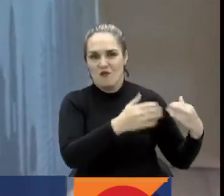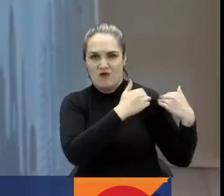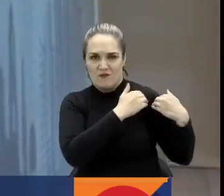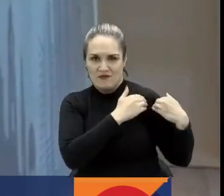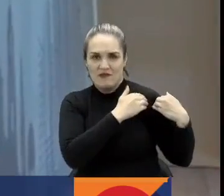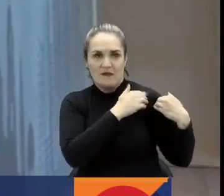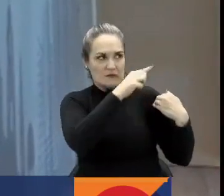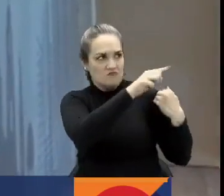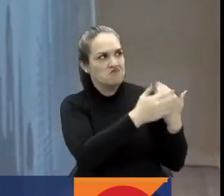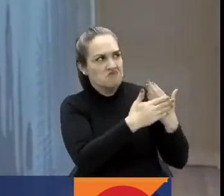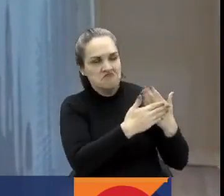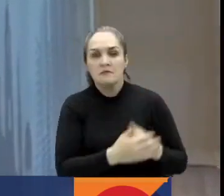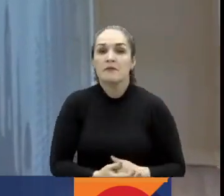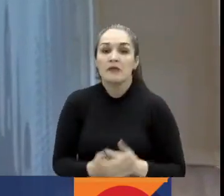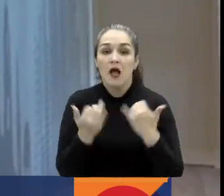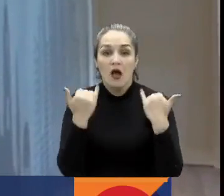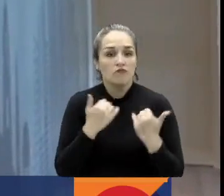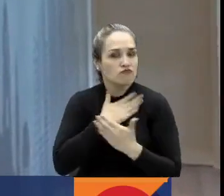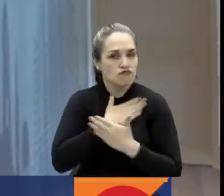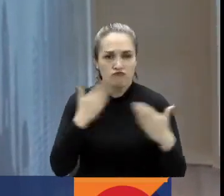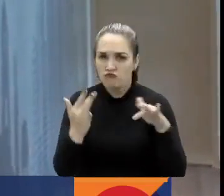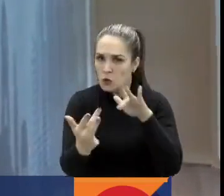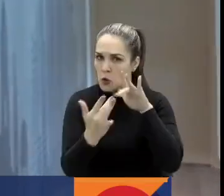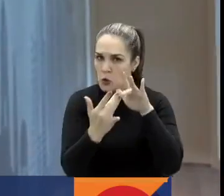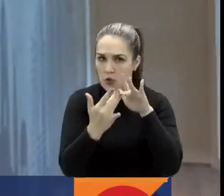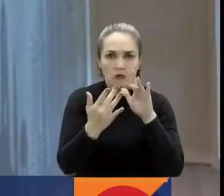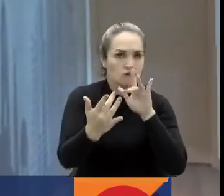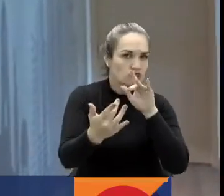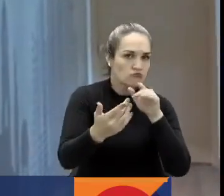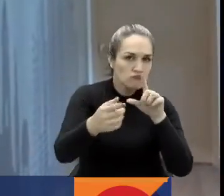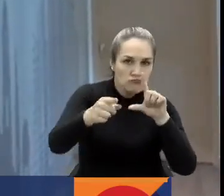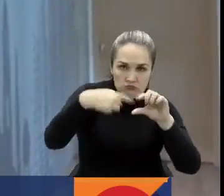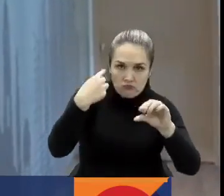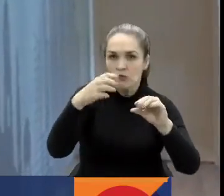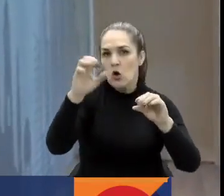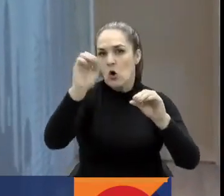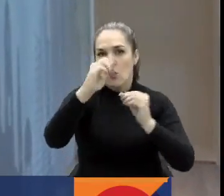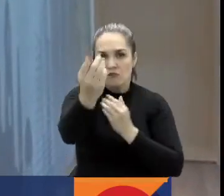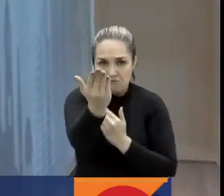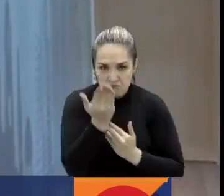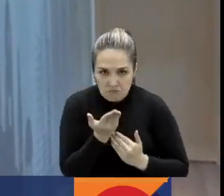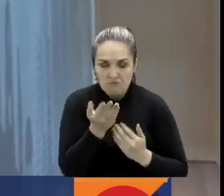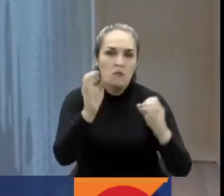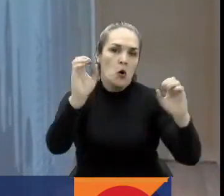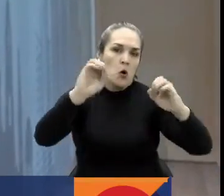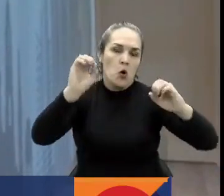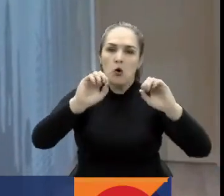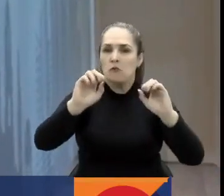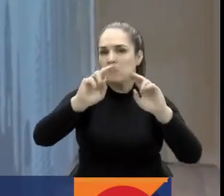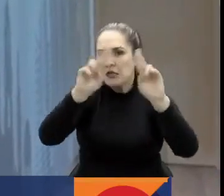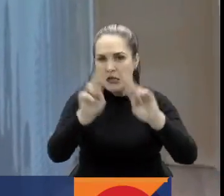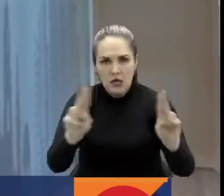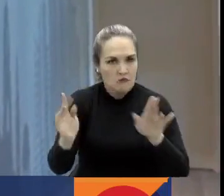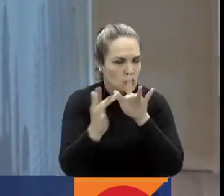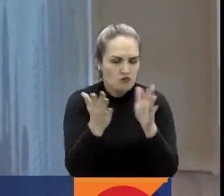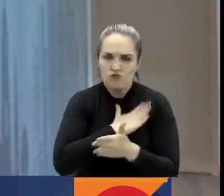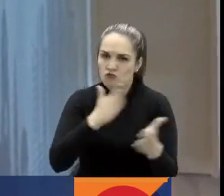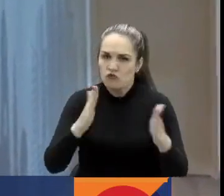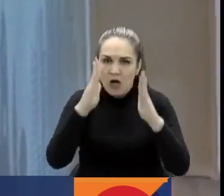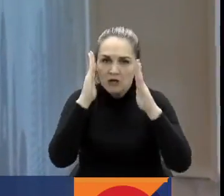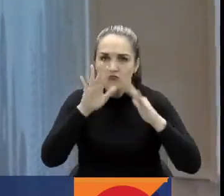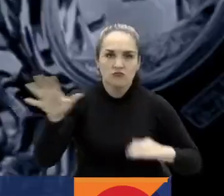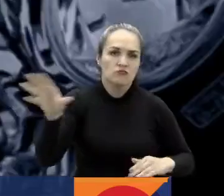habilitándonos nuestros canales directos y digitales para poder brindarle mayor cobertura a todas las personas que